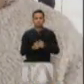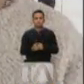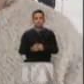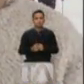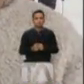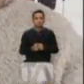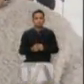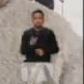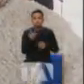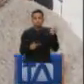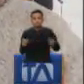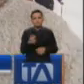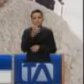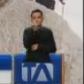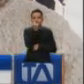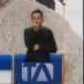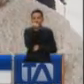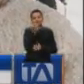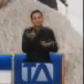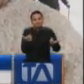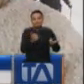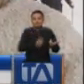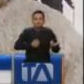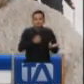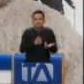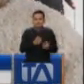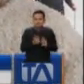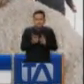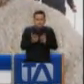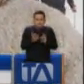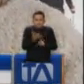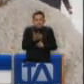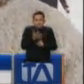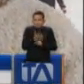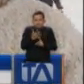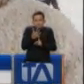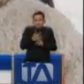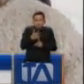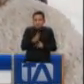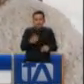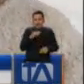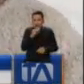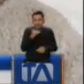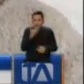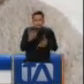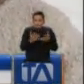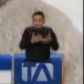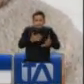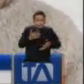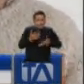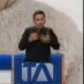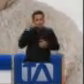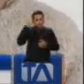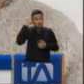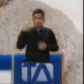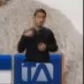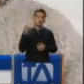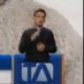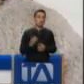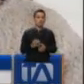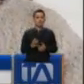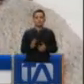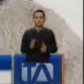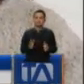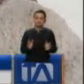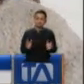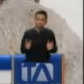gente se calla. Lamentablemente no saben cómo reaccionar el momento que algo le pasa, o uno piensa que nunca me va a pasar,